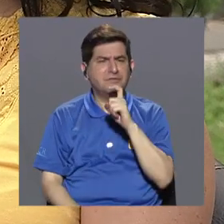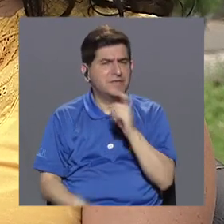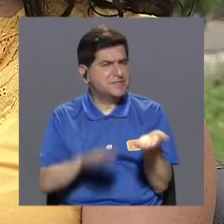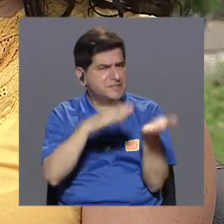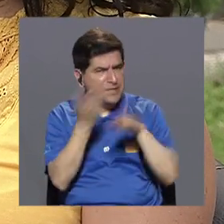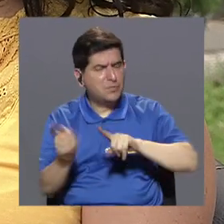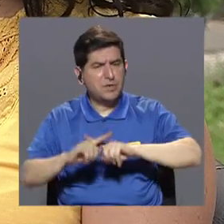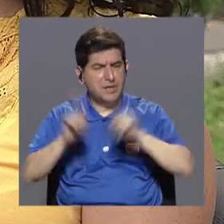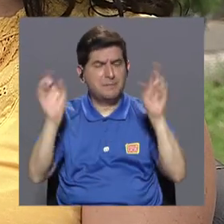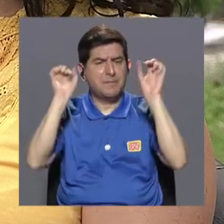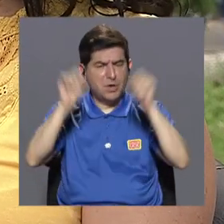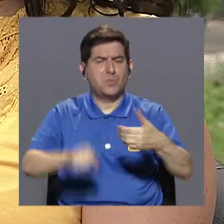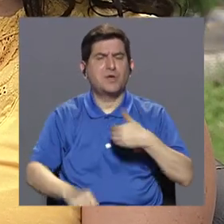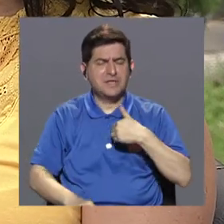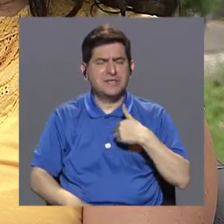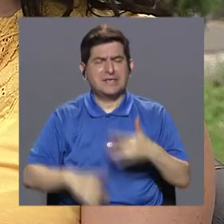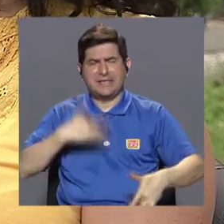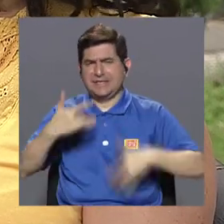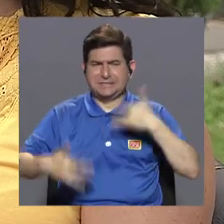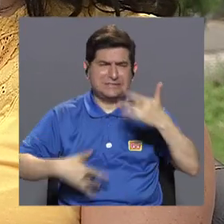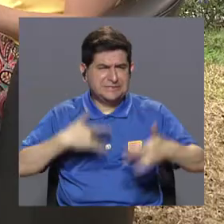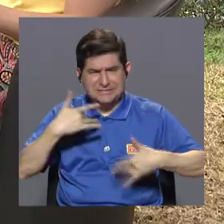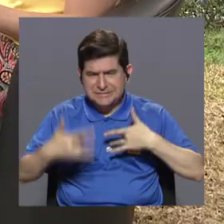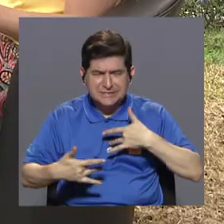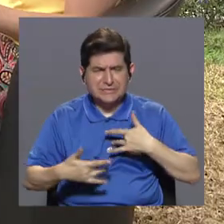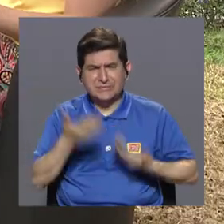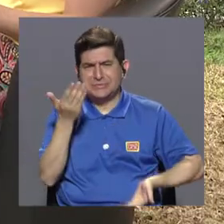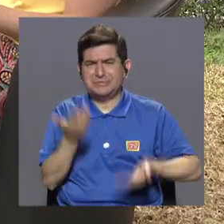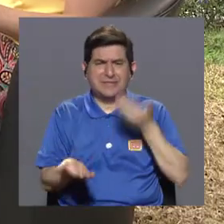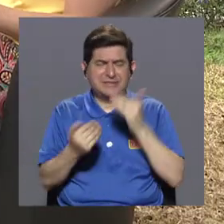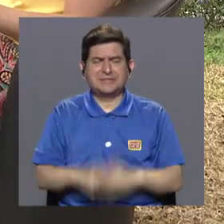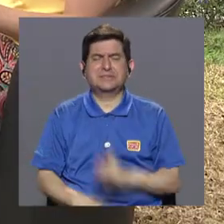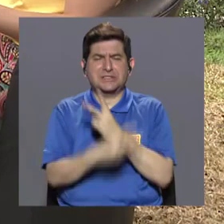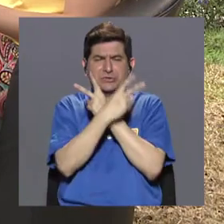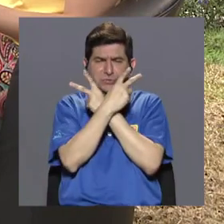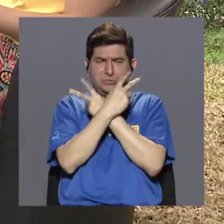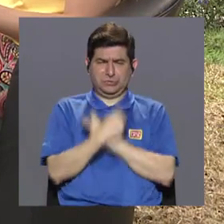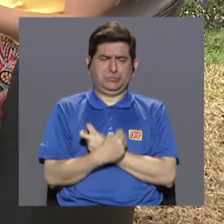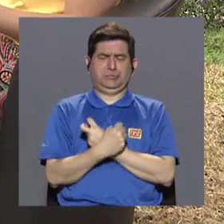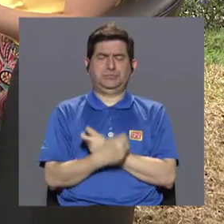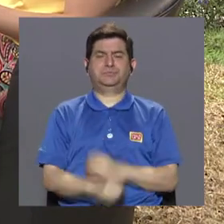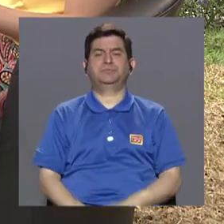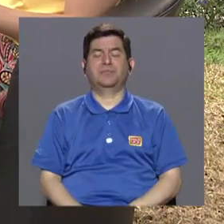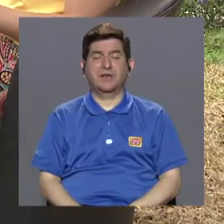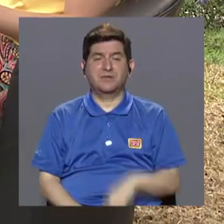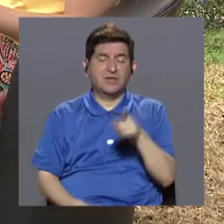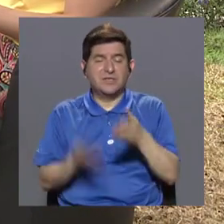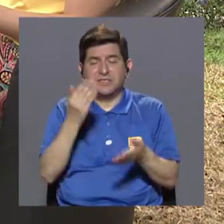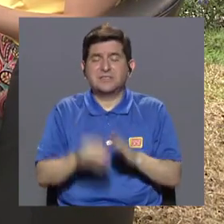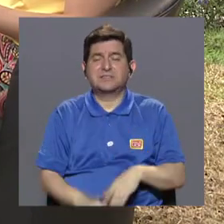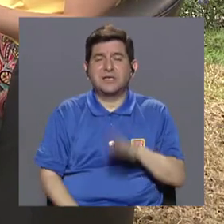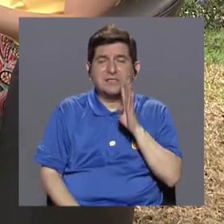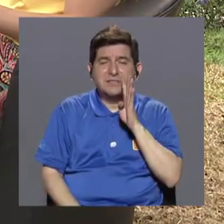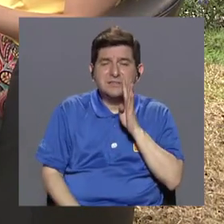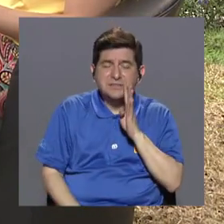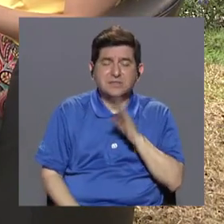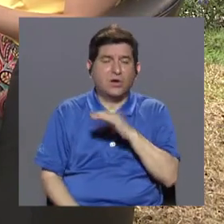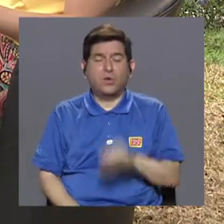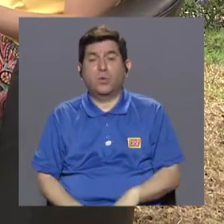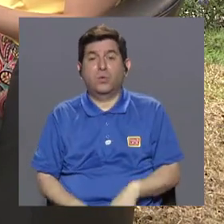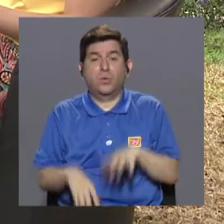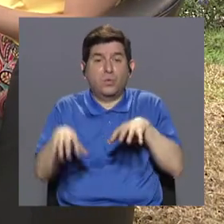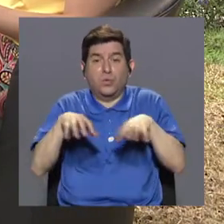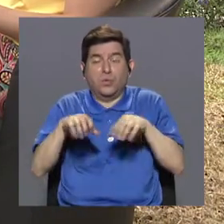Difícilmente va a morir, pero sí podría tener síntomas de intoxicación. Entonces va a salivar, va a tener temblores, va a